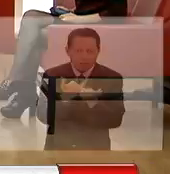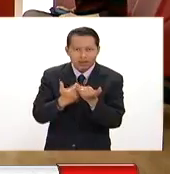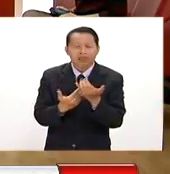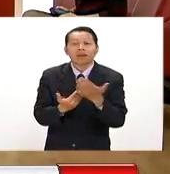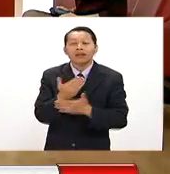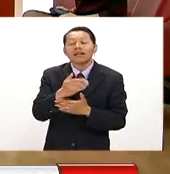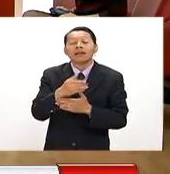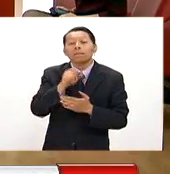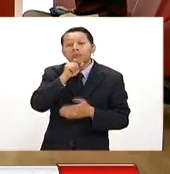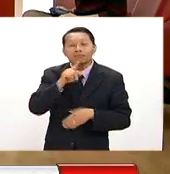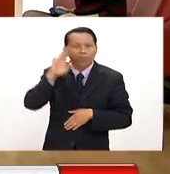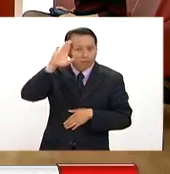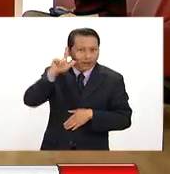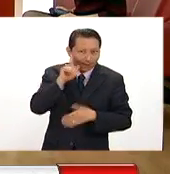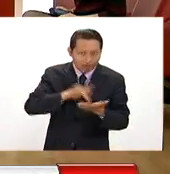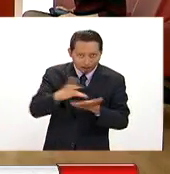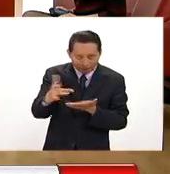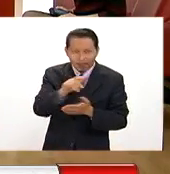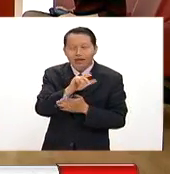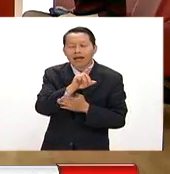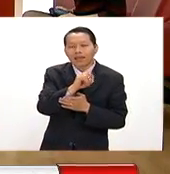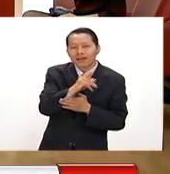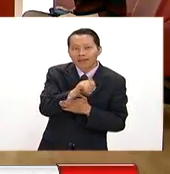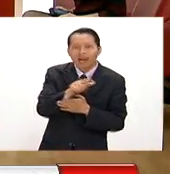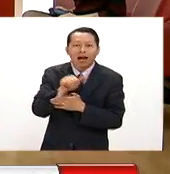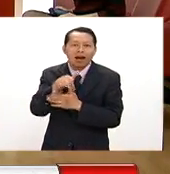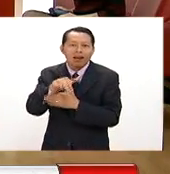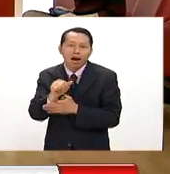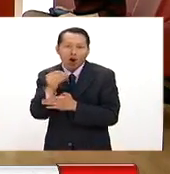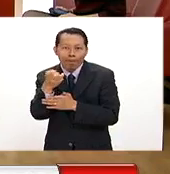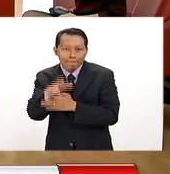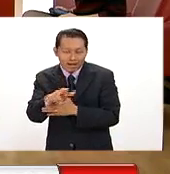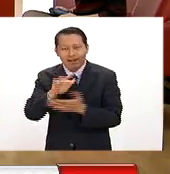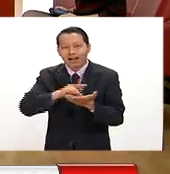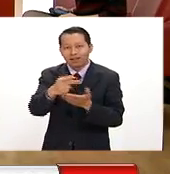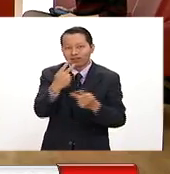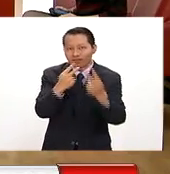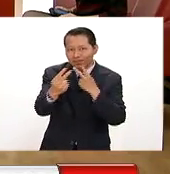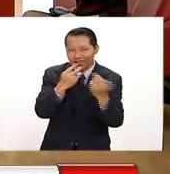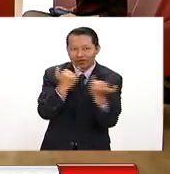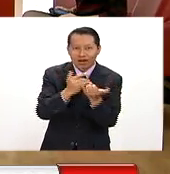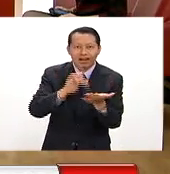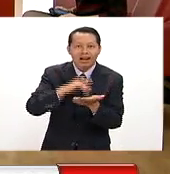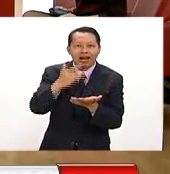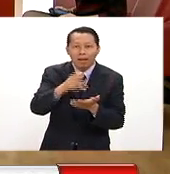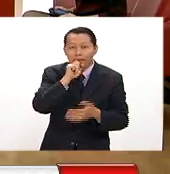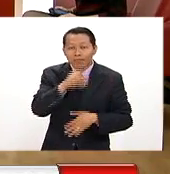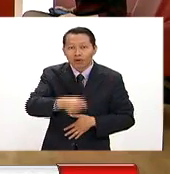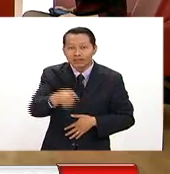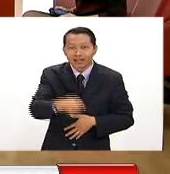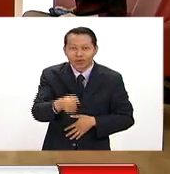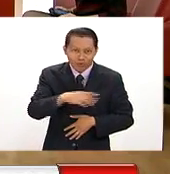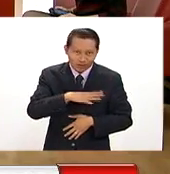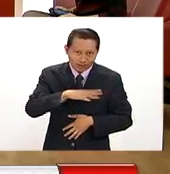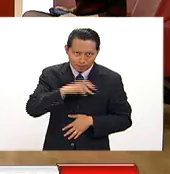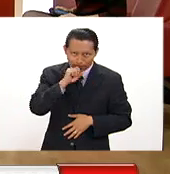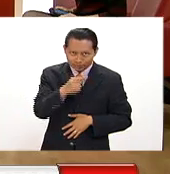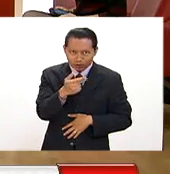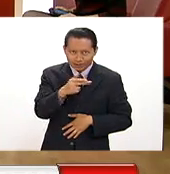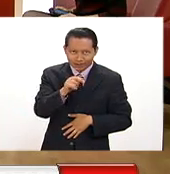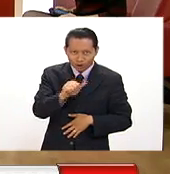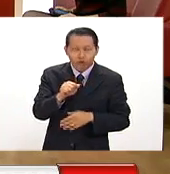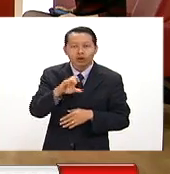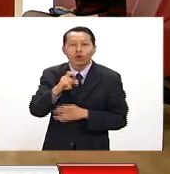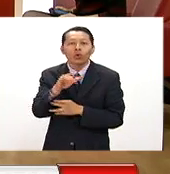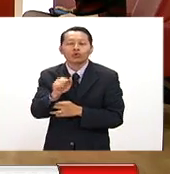Miguel González, a ti, Dani, a Ana Cris, a Omar. Gracias a usted por su atención. Un saludo para los jaraneros Los Cruz y